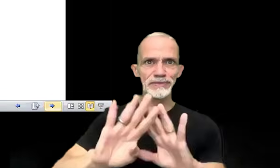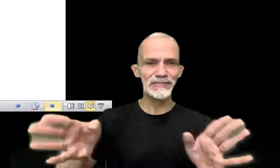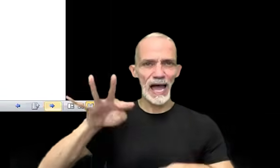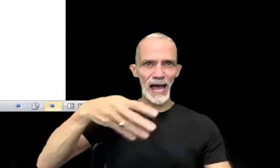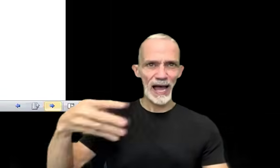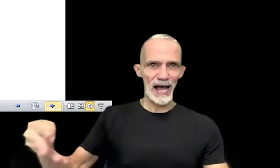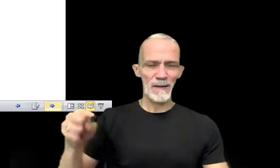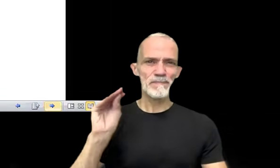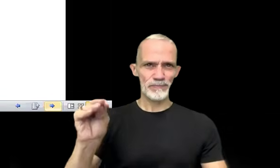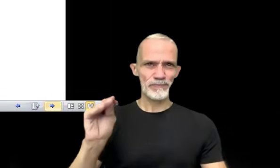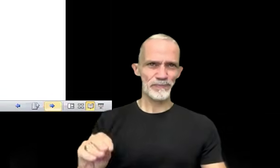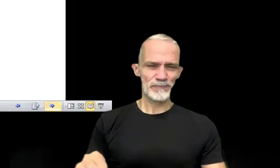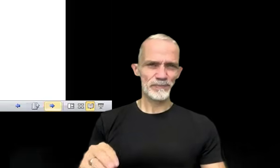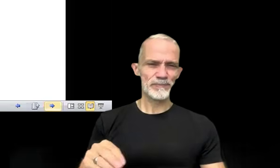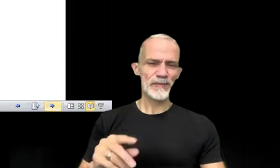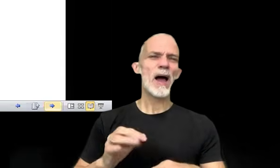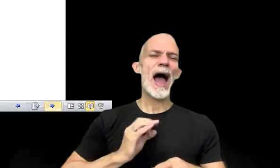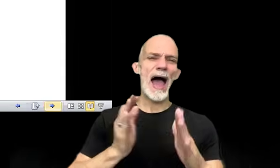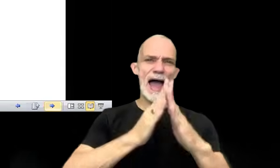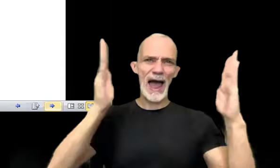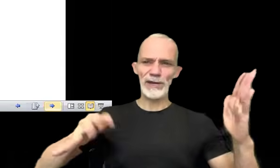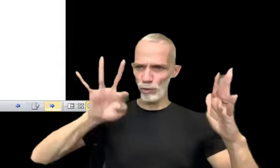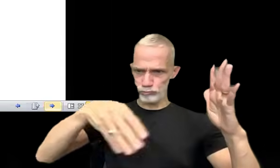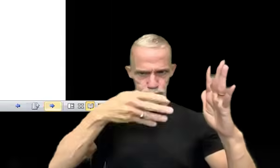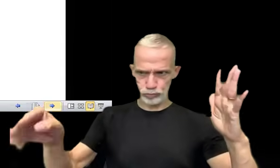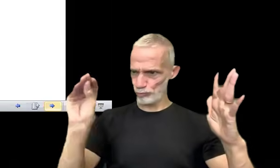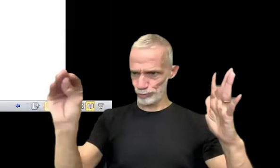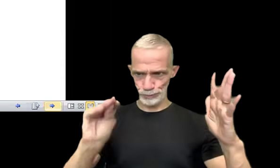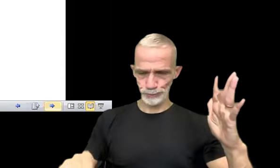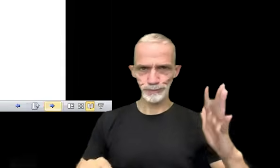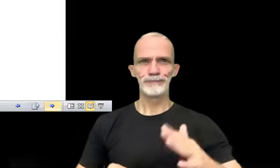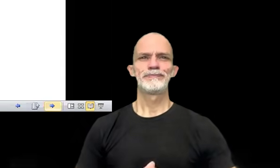sí, en forma anual.